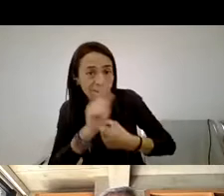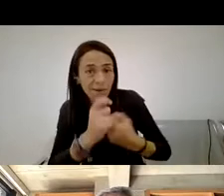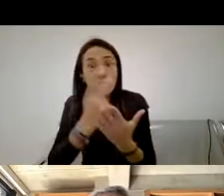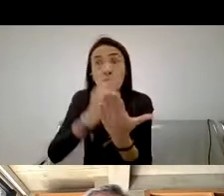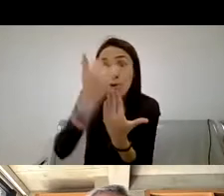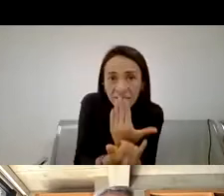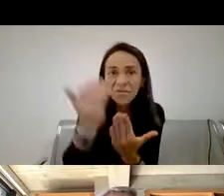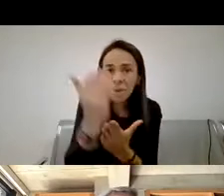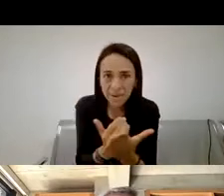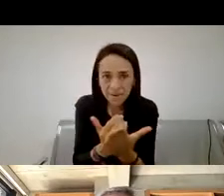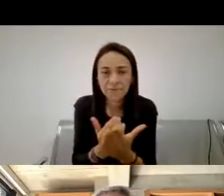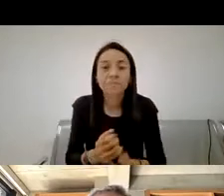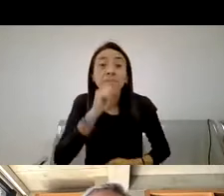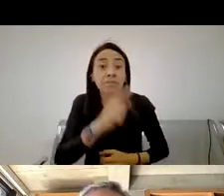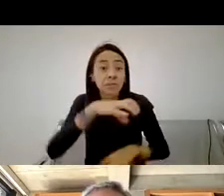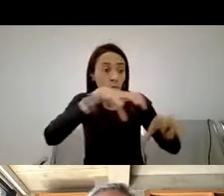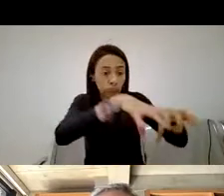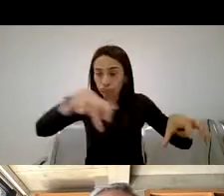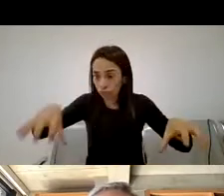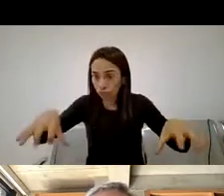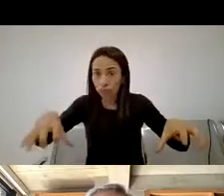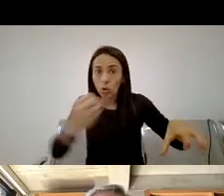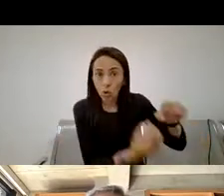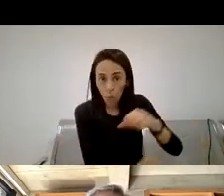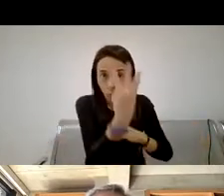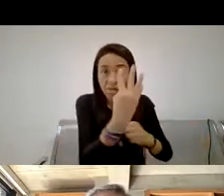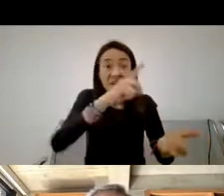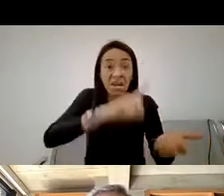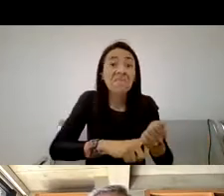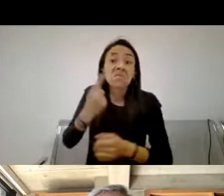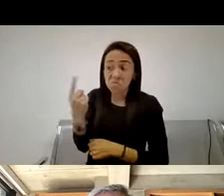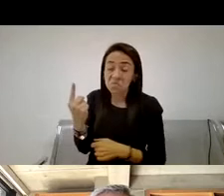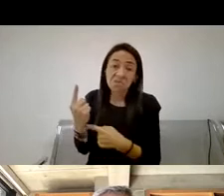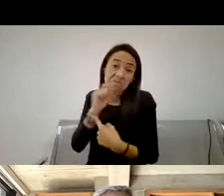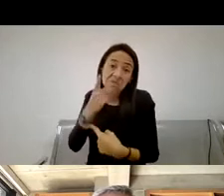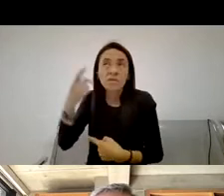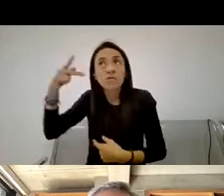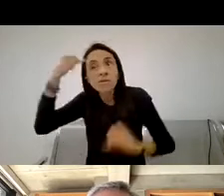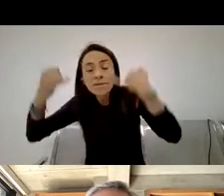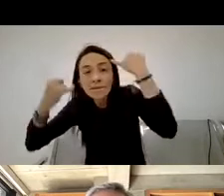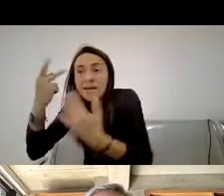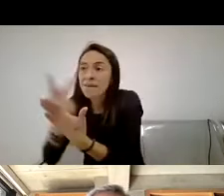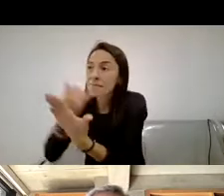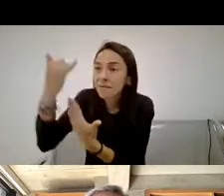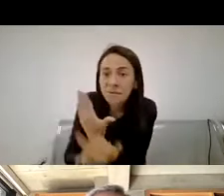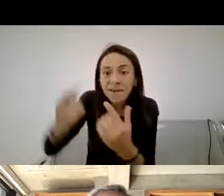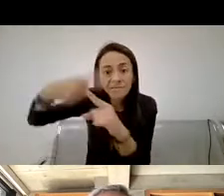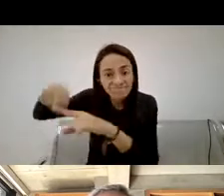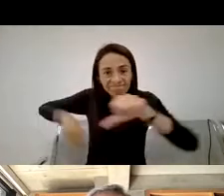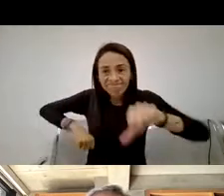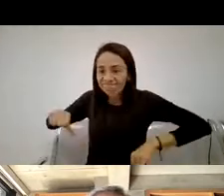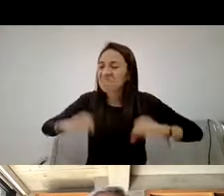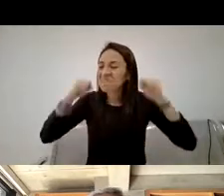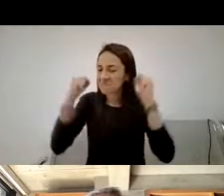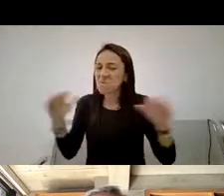4 organizaciones dice que van a disminuir proyectos, van a cambiar los servicios, una de